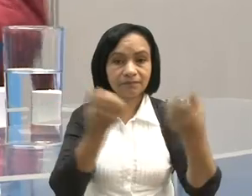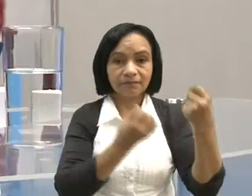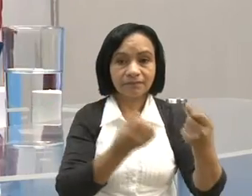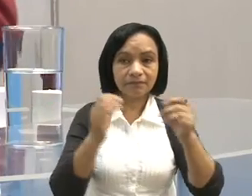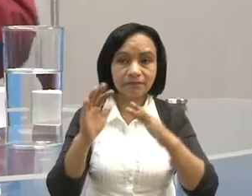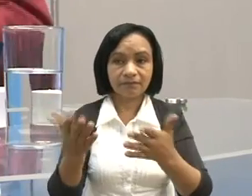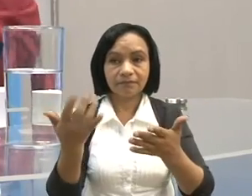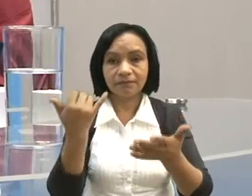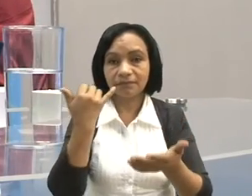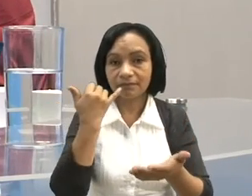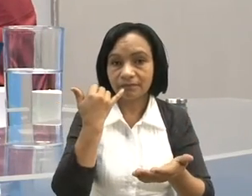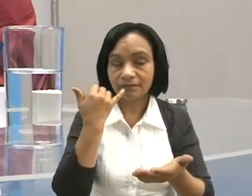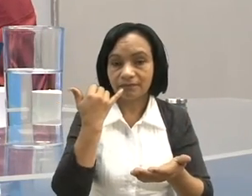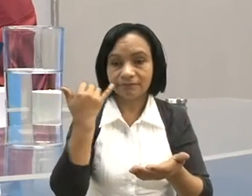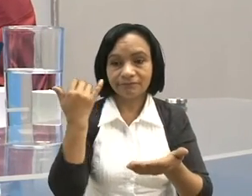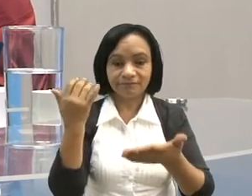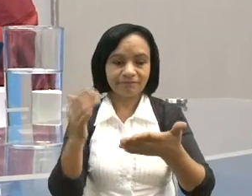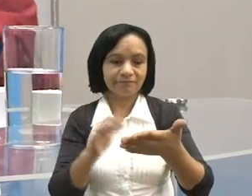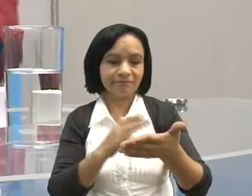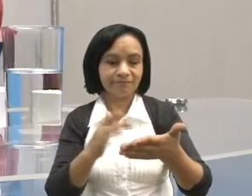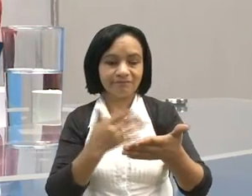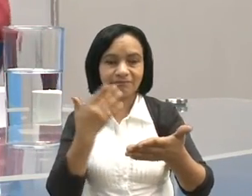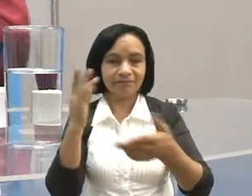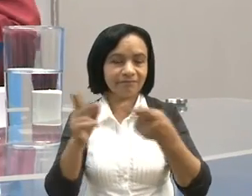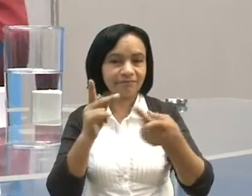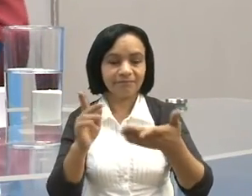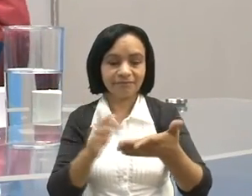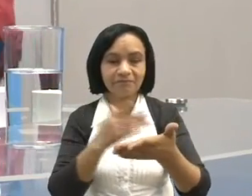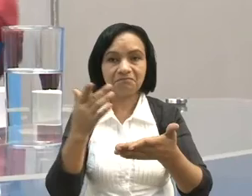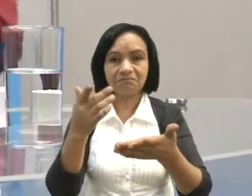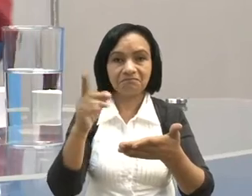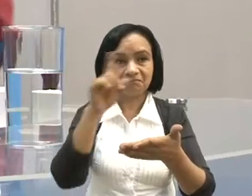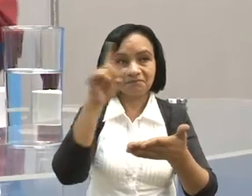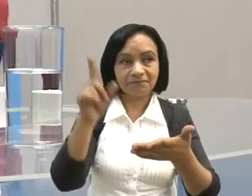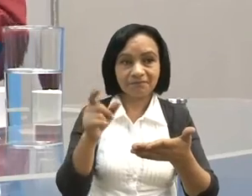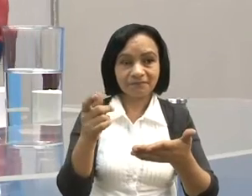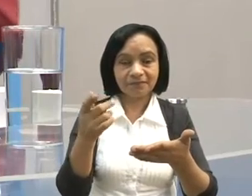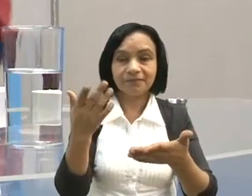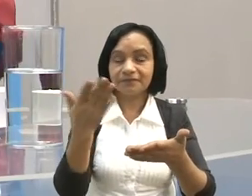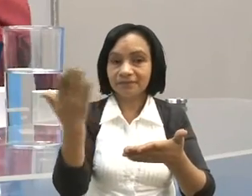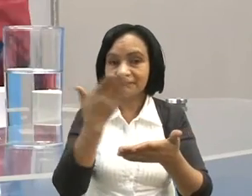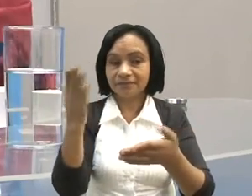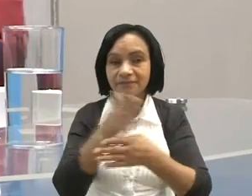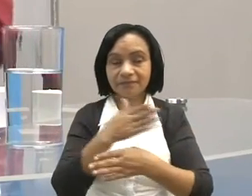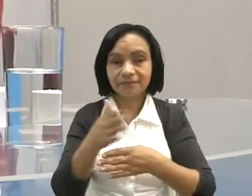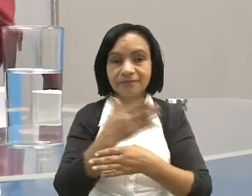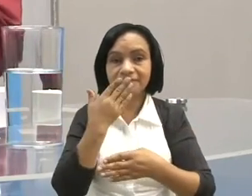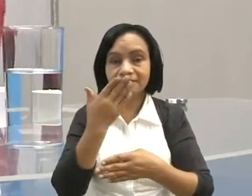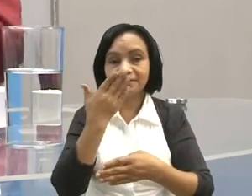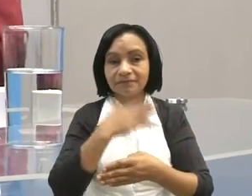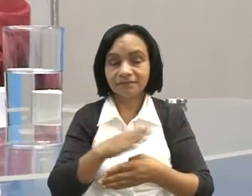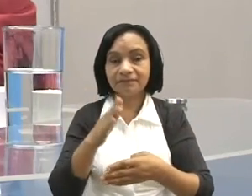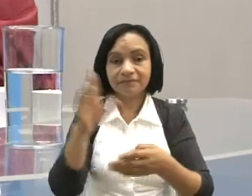muchachas tienen un teléfono inteligente, dicen ahora, ¿verdad? Y que tiene acceso a conocimientos buenos o malos